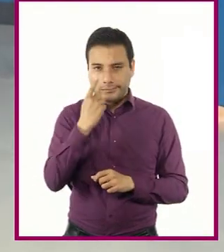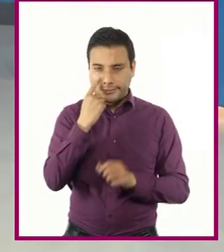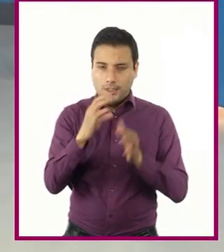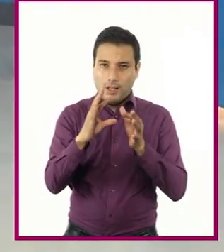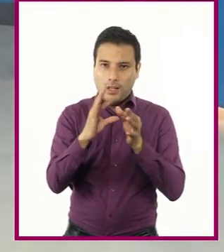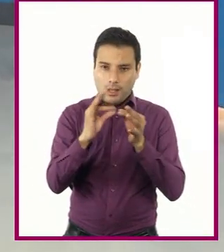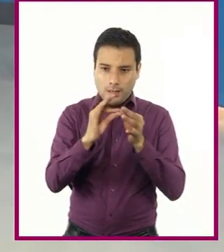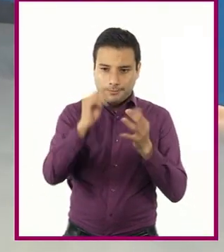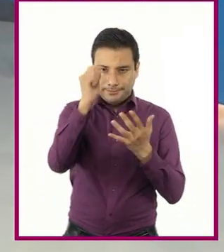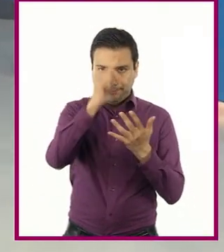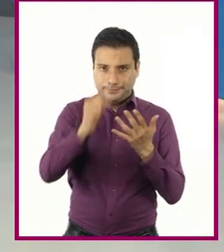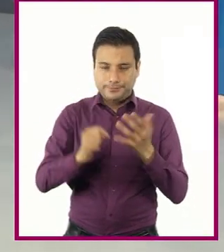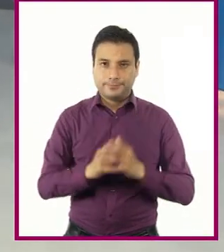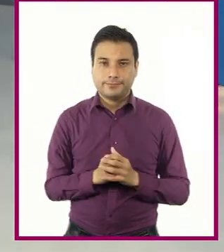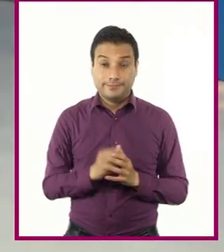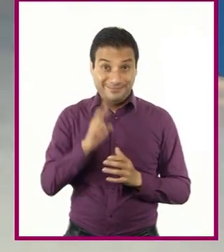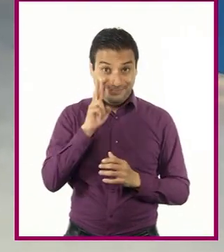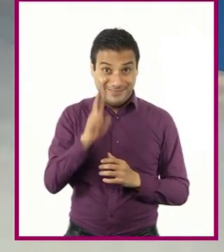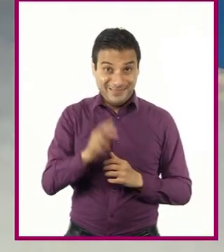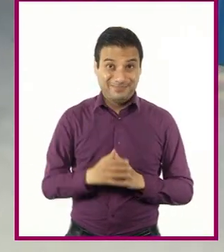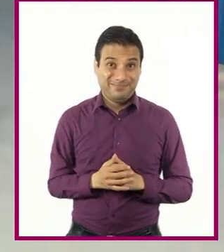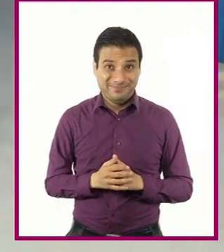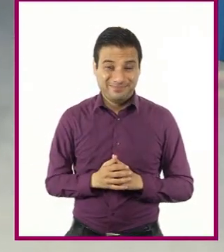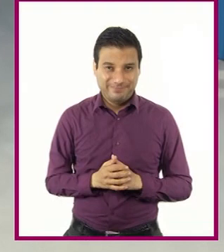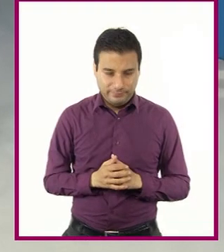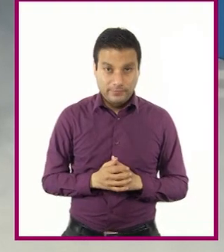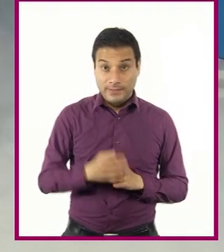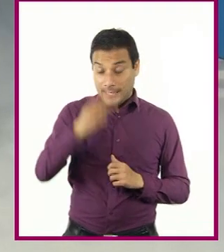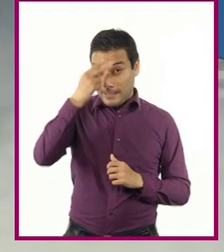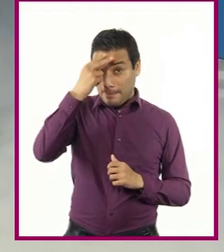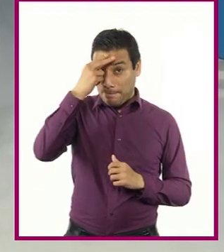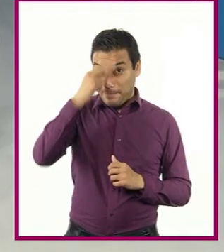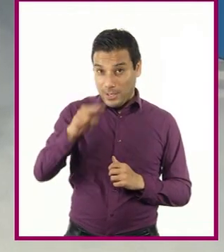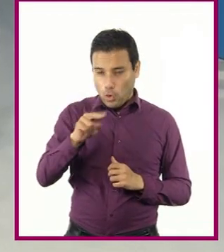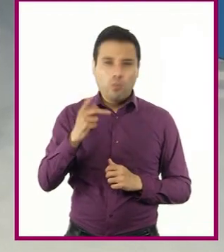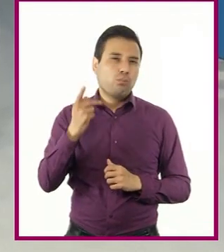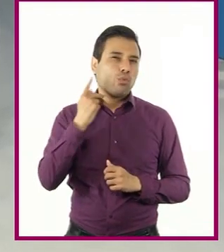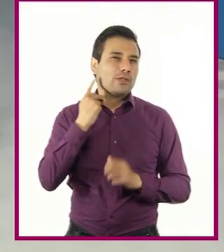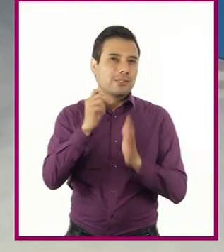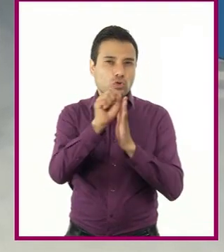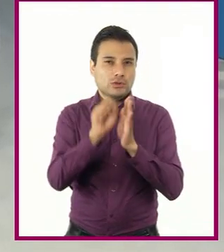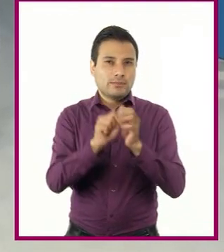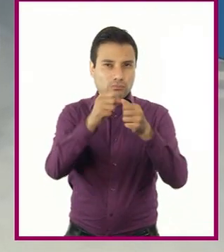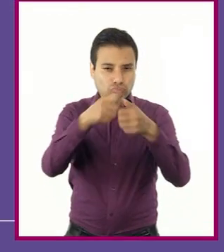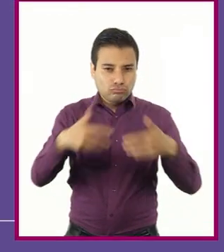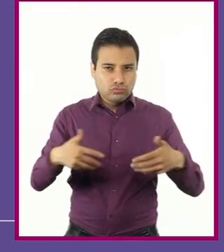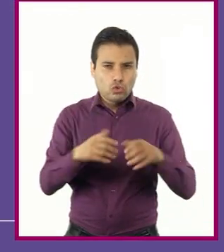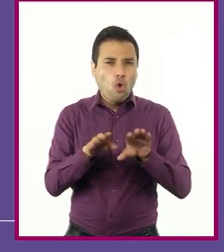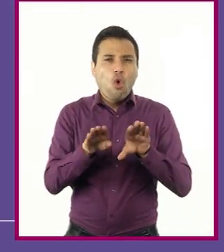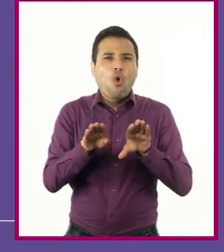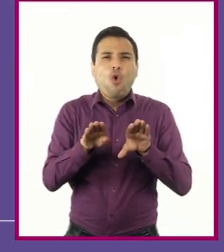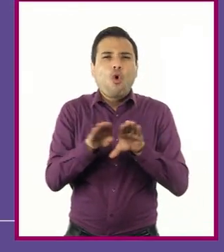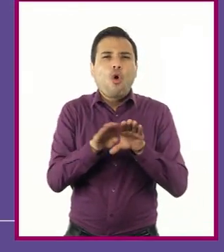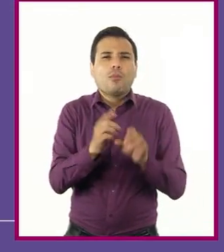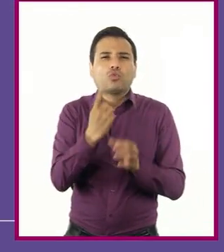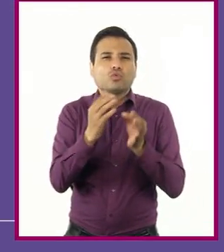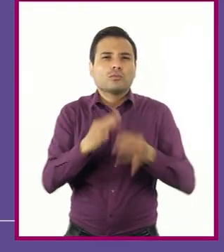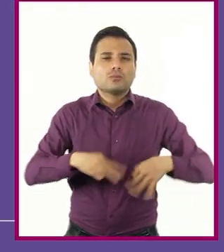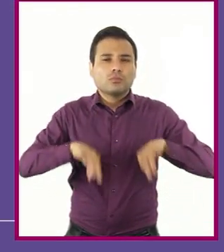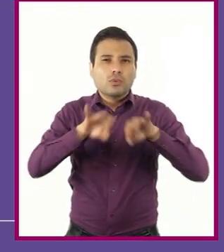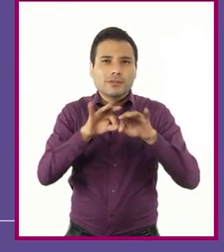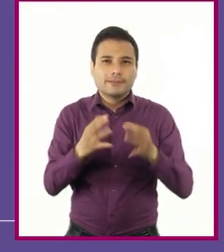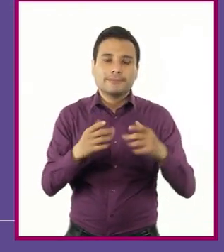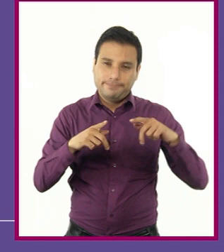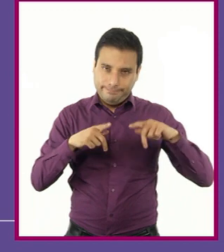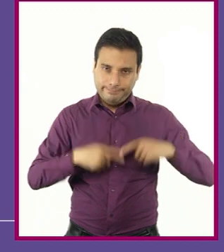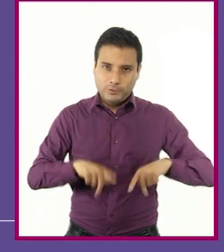Como vimos y escuchamos, la organización política de México está asentada en el voto libre y soberano, y la base de su sistema